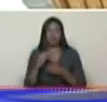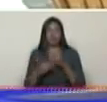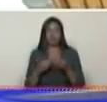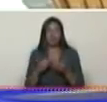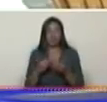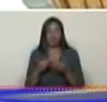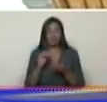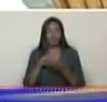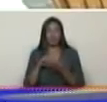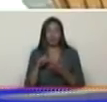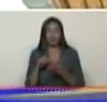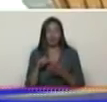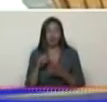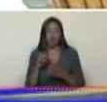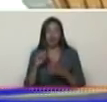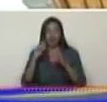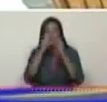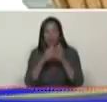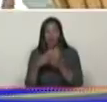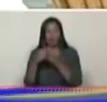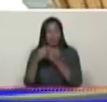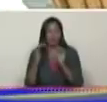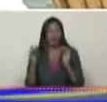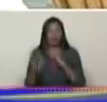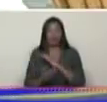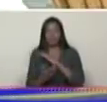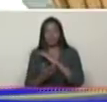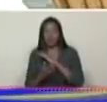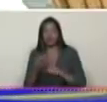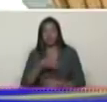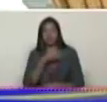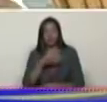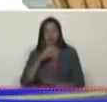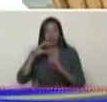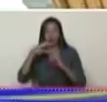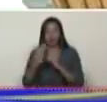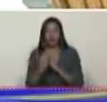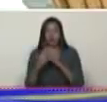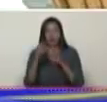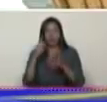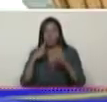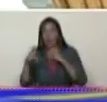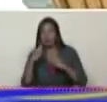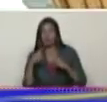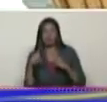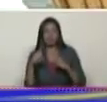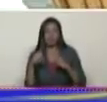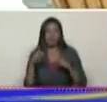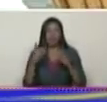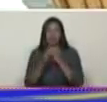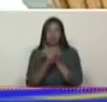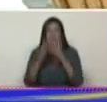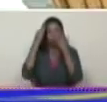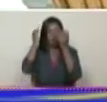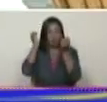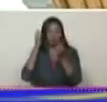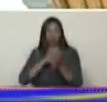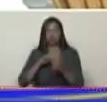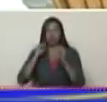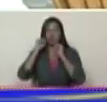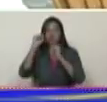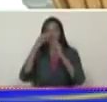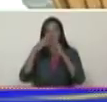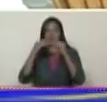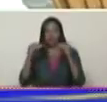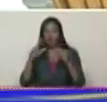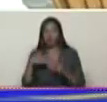vista económico, financiero, tecnológico, social, cultural, política y diplomáticamente. Lo vamos a vencer en todas sus